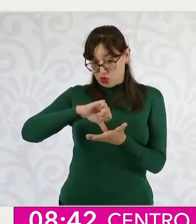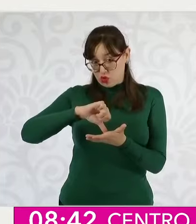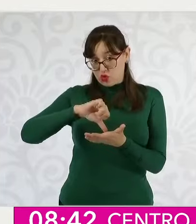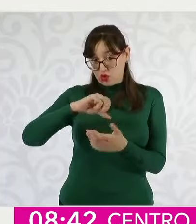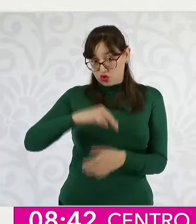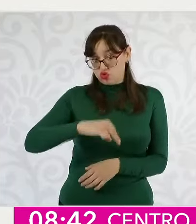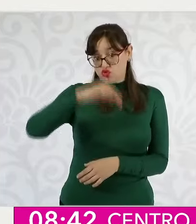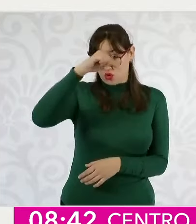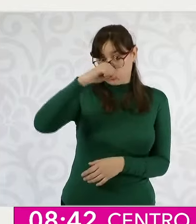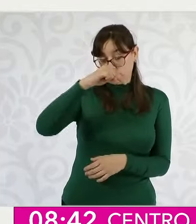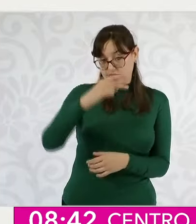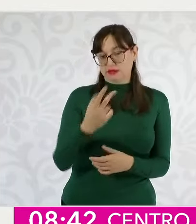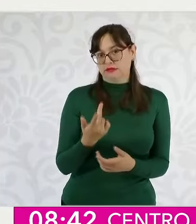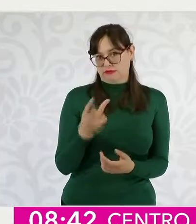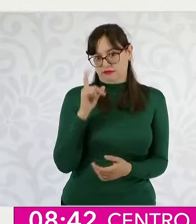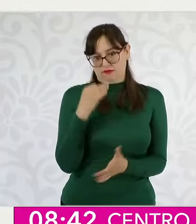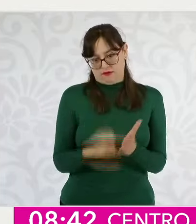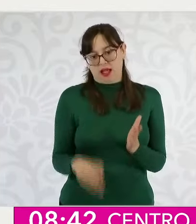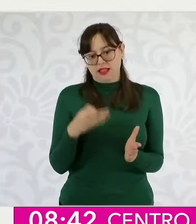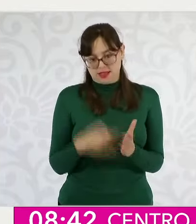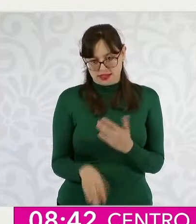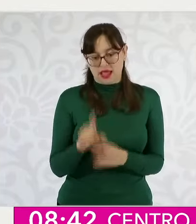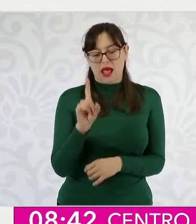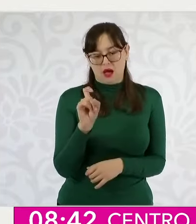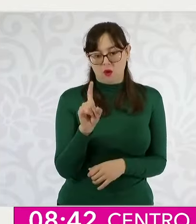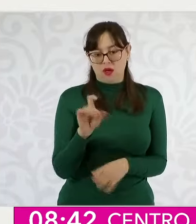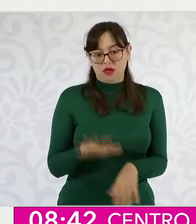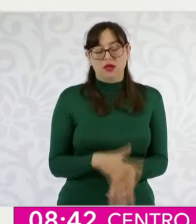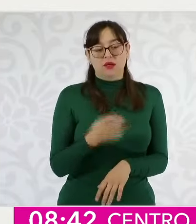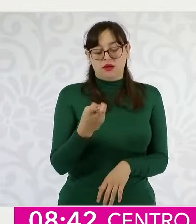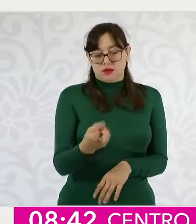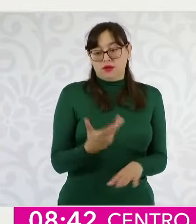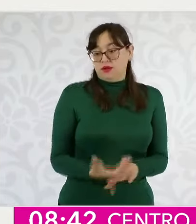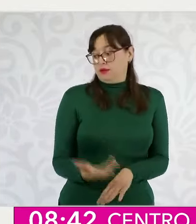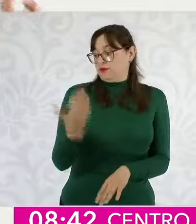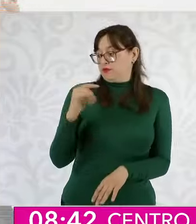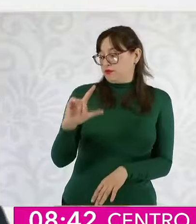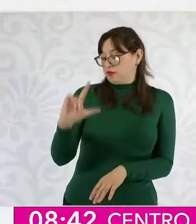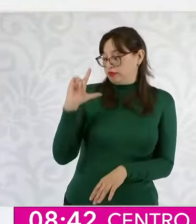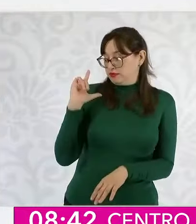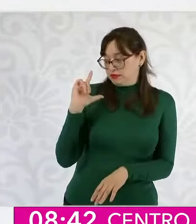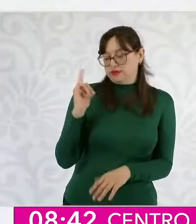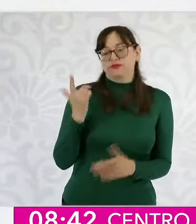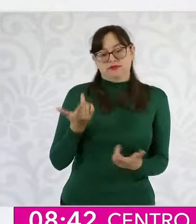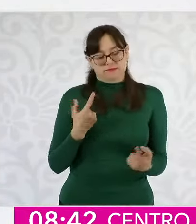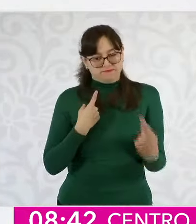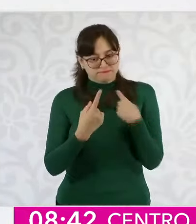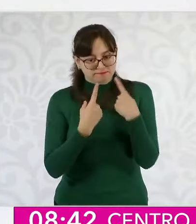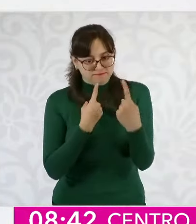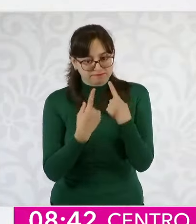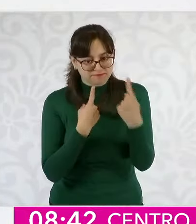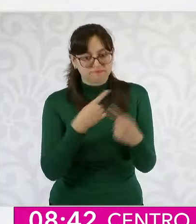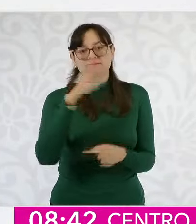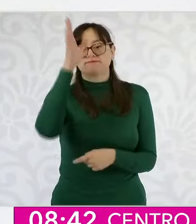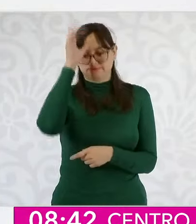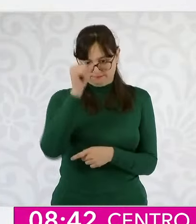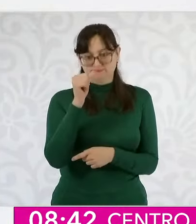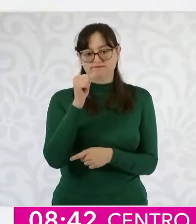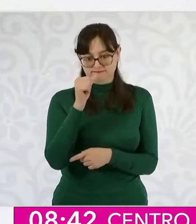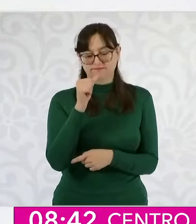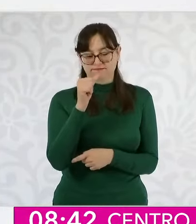fue buenísima la reunión de lunes, porque es también pues este acuerdo